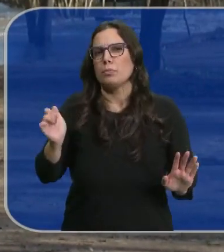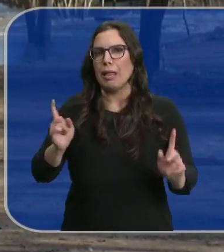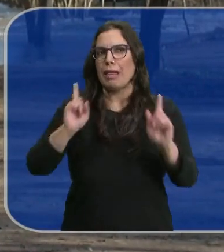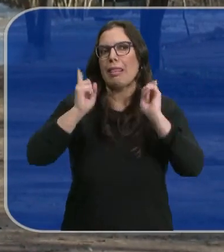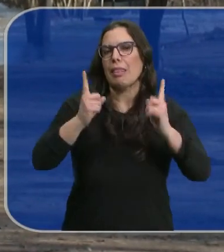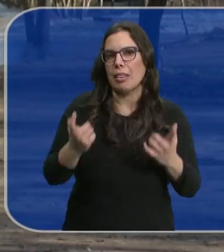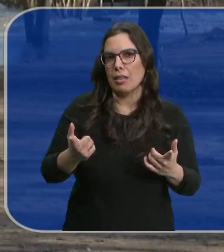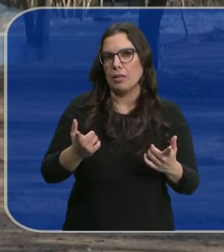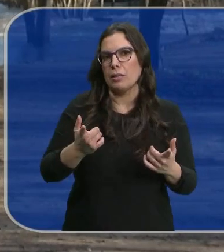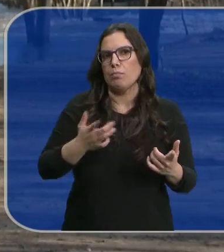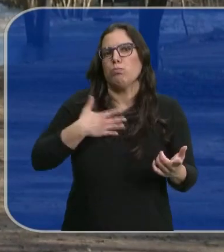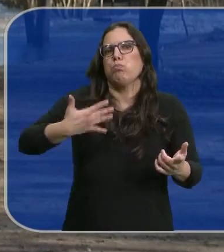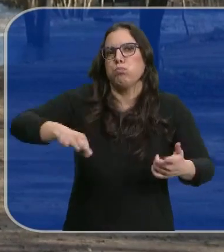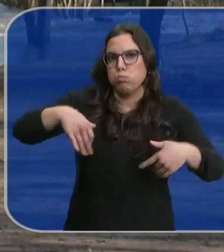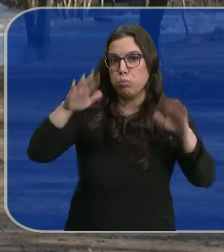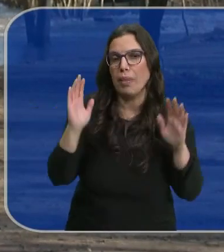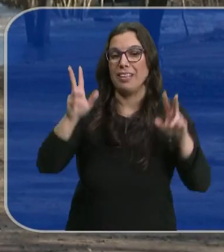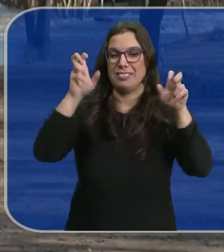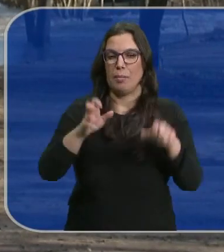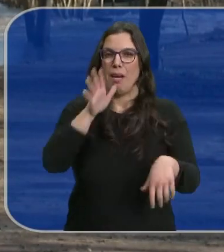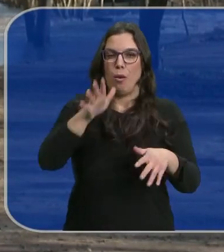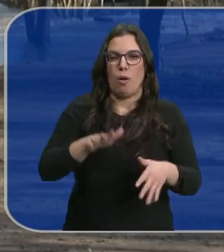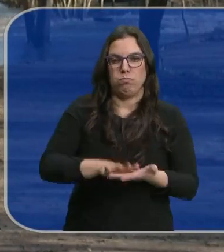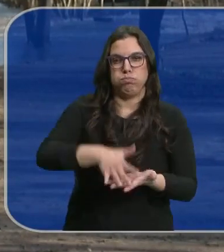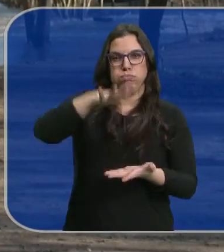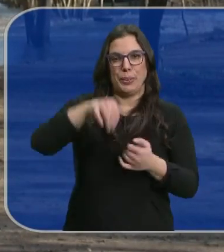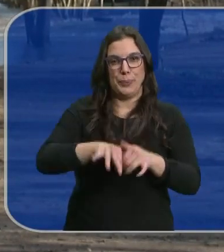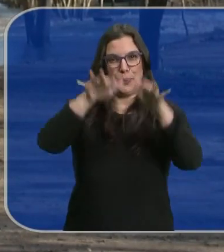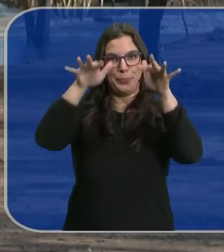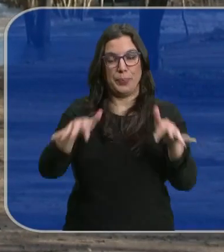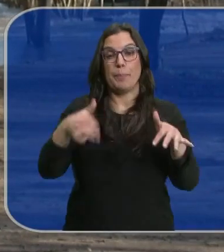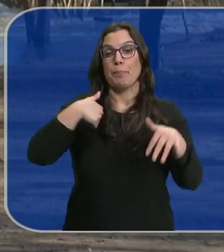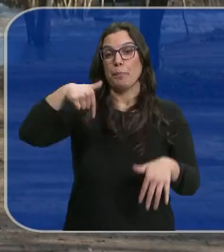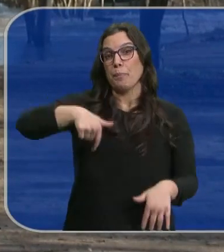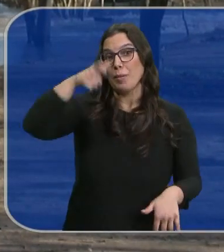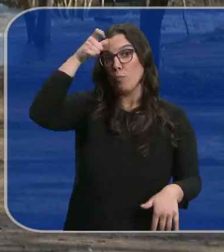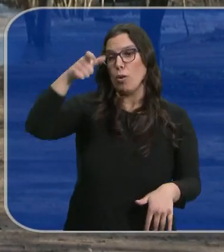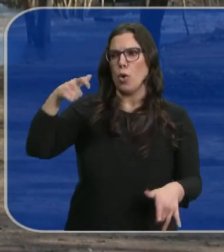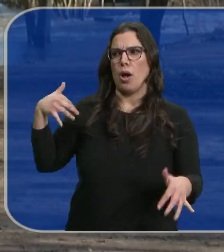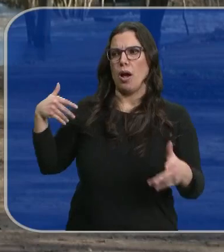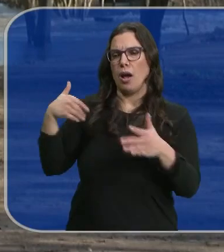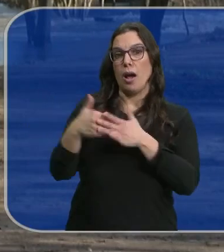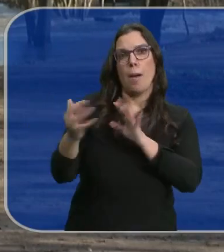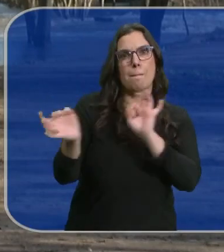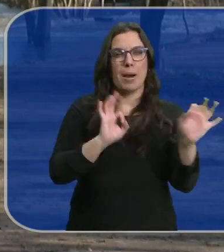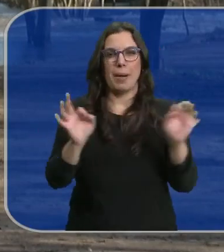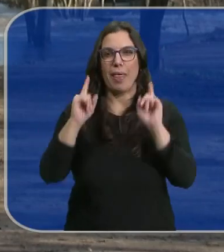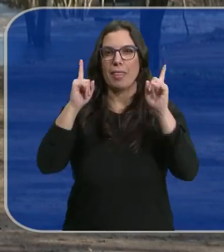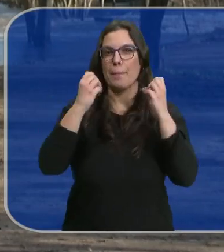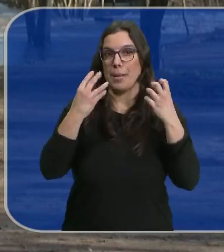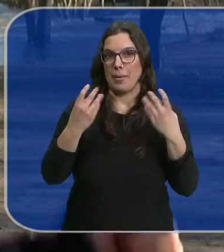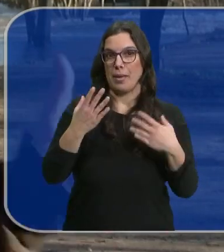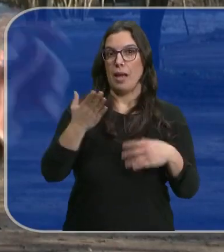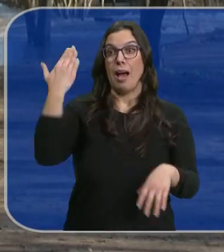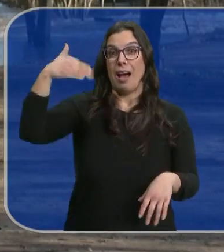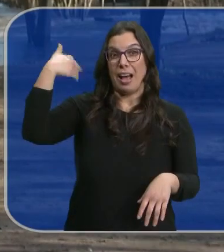que llega o de lo que puede ocurrir en materia de inundación. Pero en nuestra localidad en los últimos años además nos hemos preparado adecuadamente para aquellas